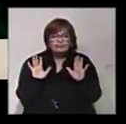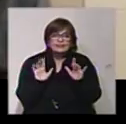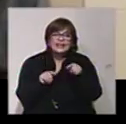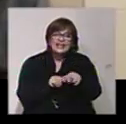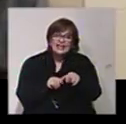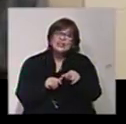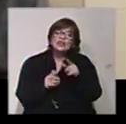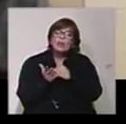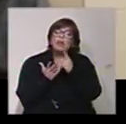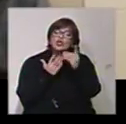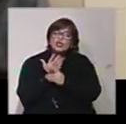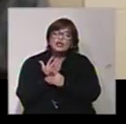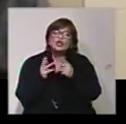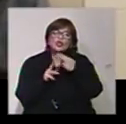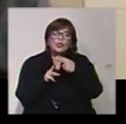un proyecto